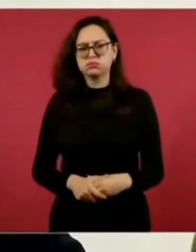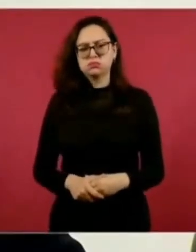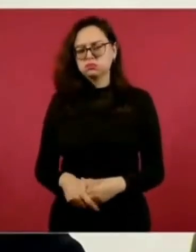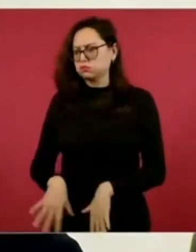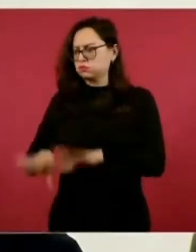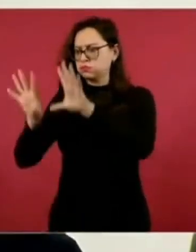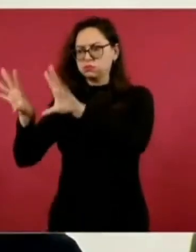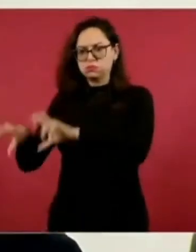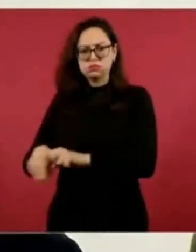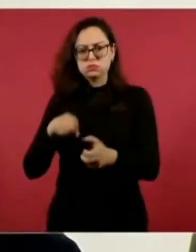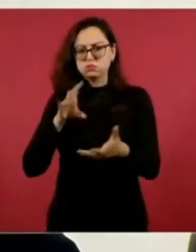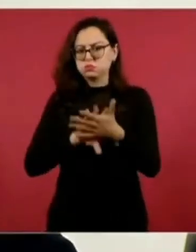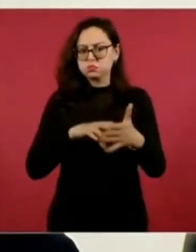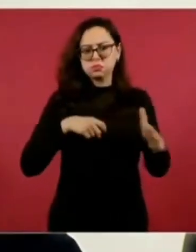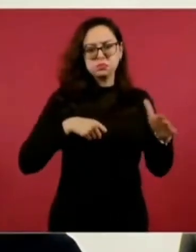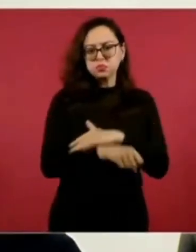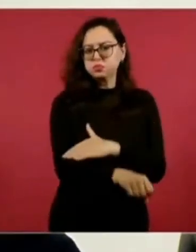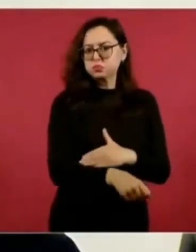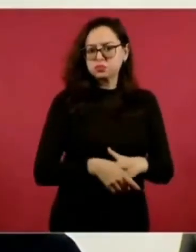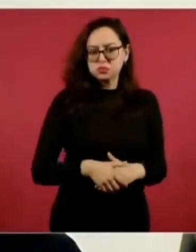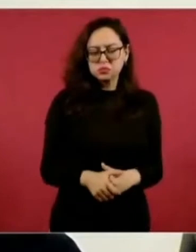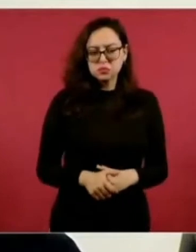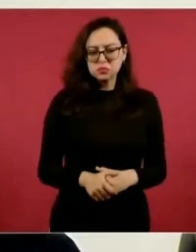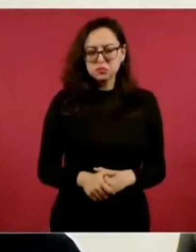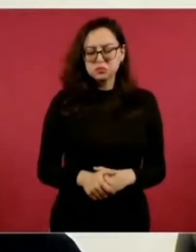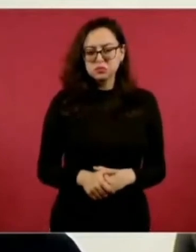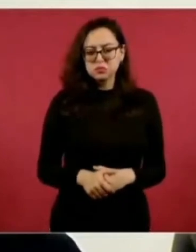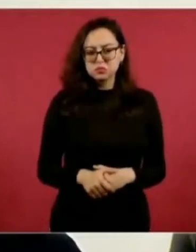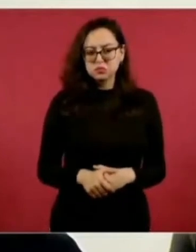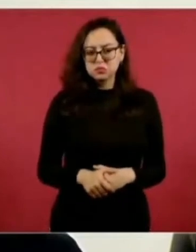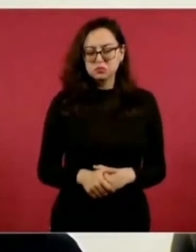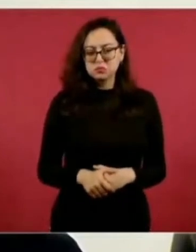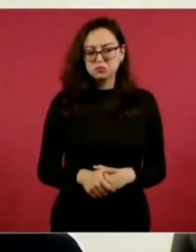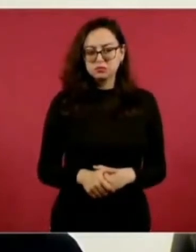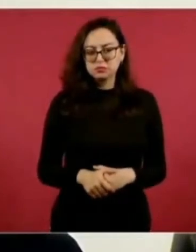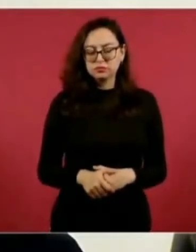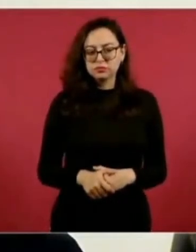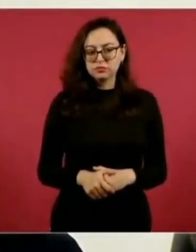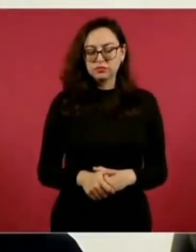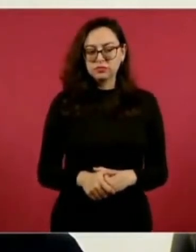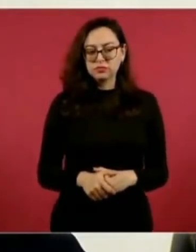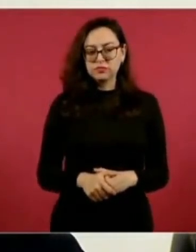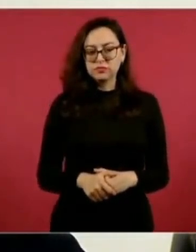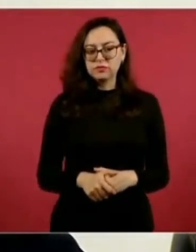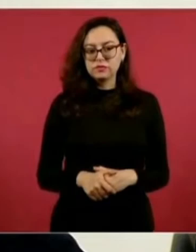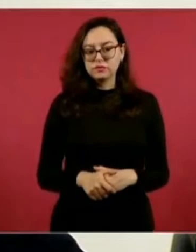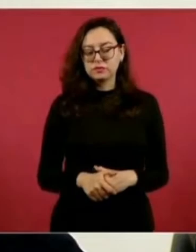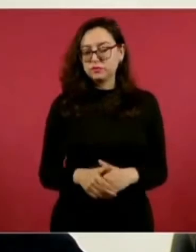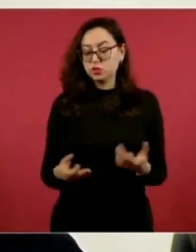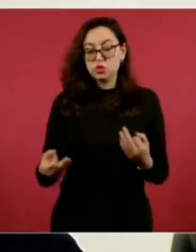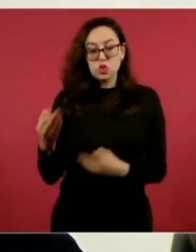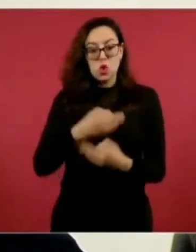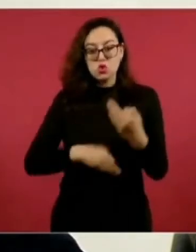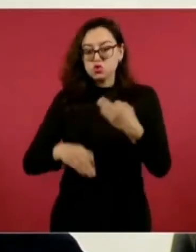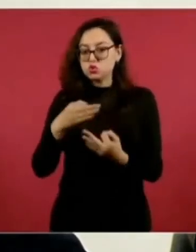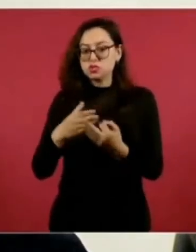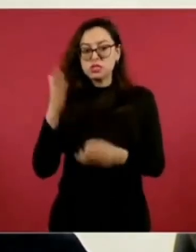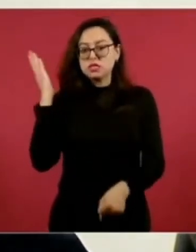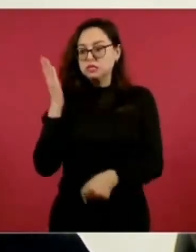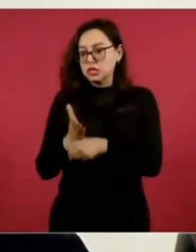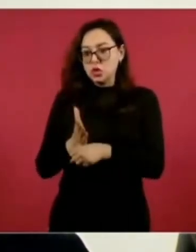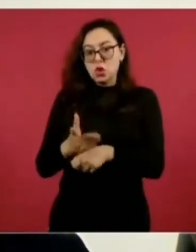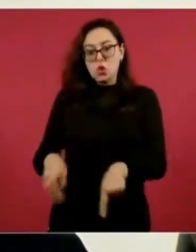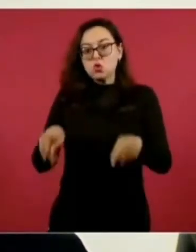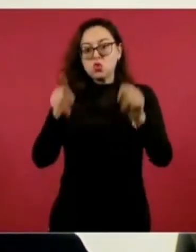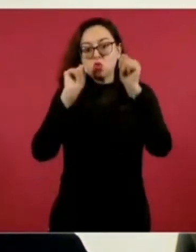En el supuesto de que hayan sido soldados, tienen que ser castigados. Si